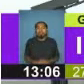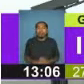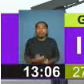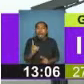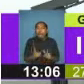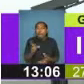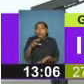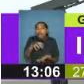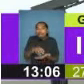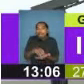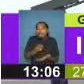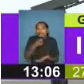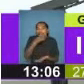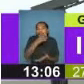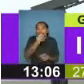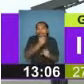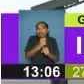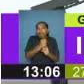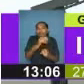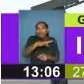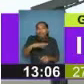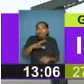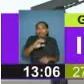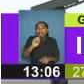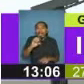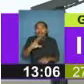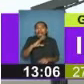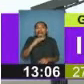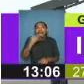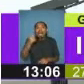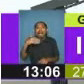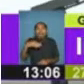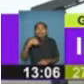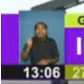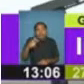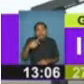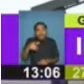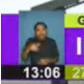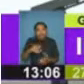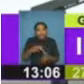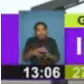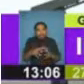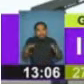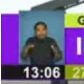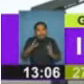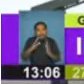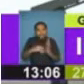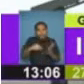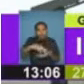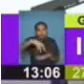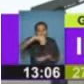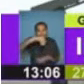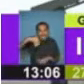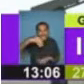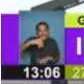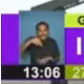empezar a performar perforar para tareas de exploración en Salinas grandes de modo tal que